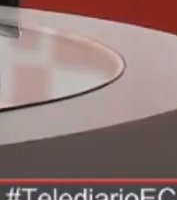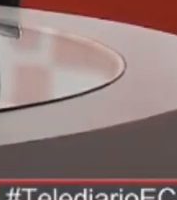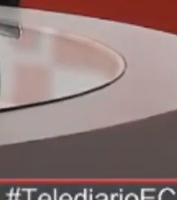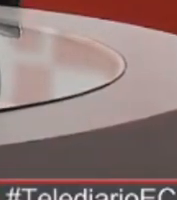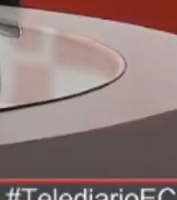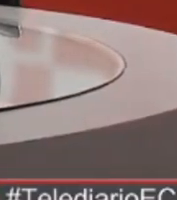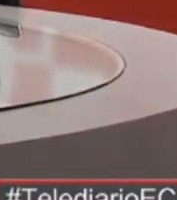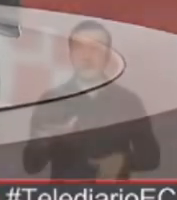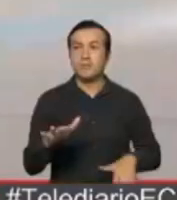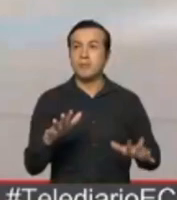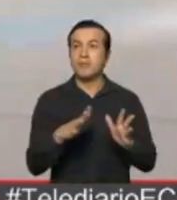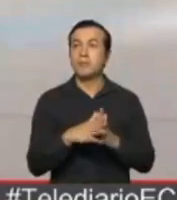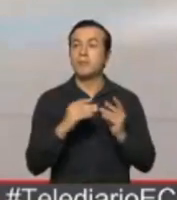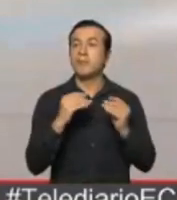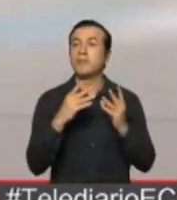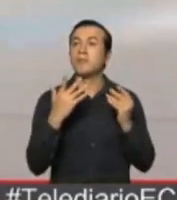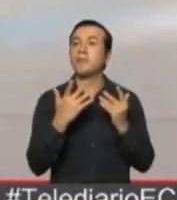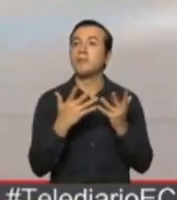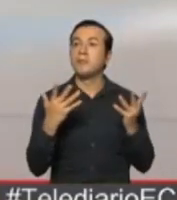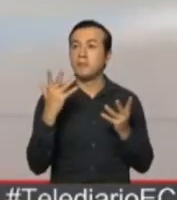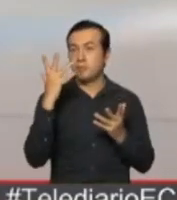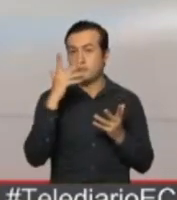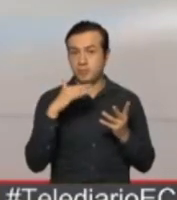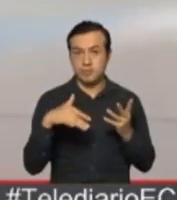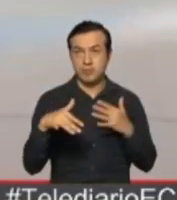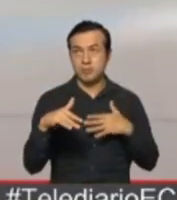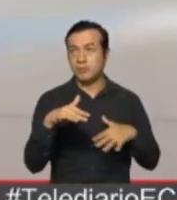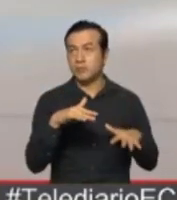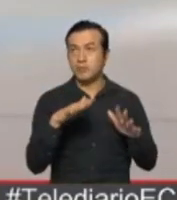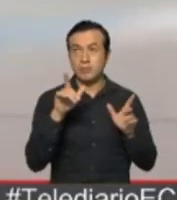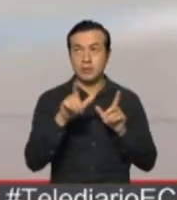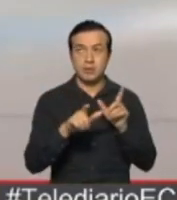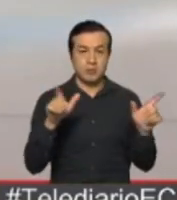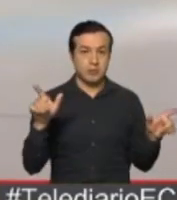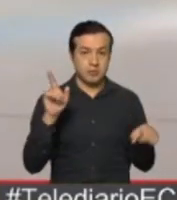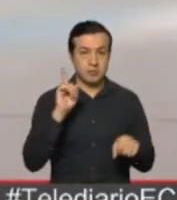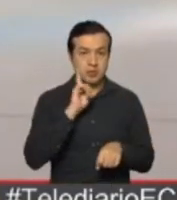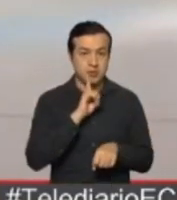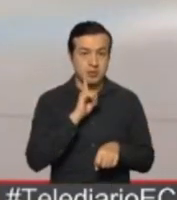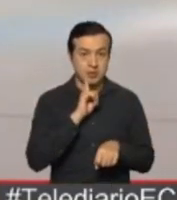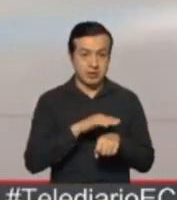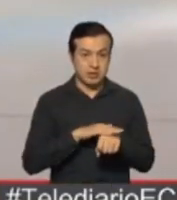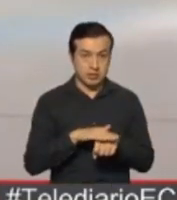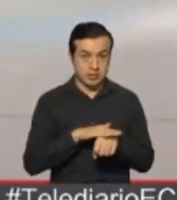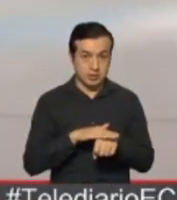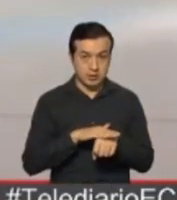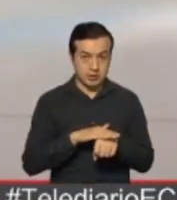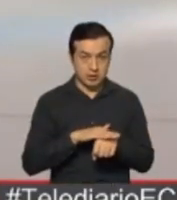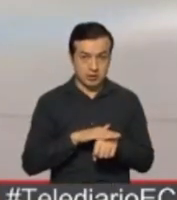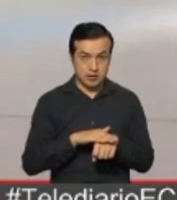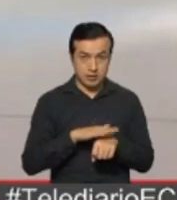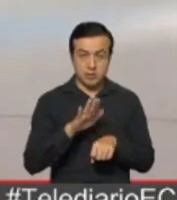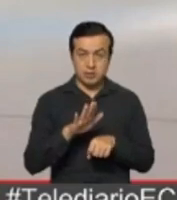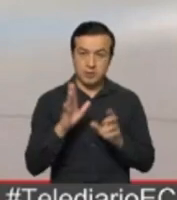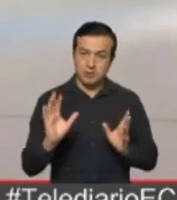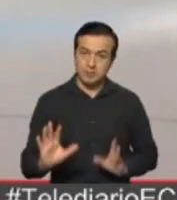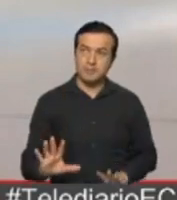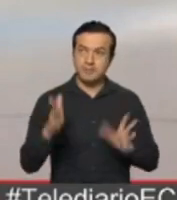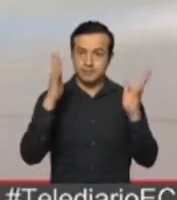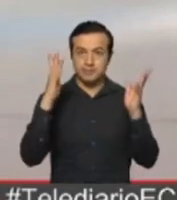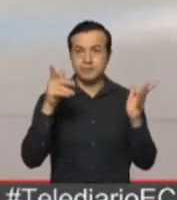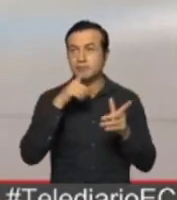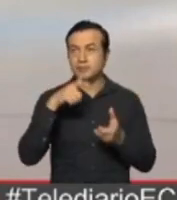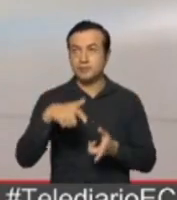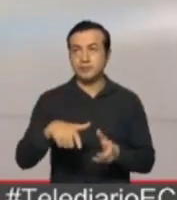a a un pueblo maravilloso como es el pueblo afrodescendiente y pues con ellos celebramos lo que es el